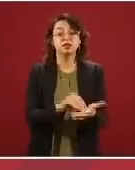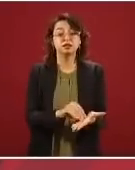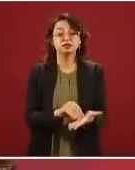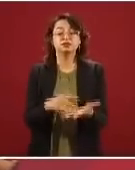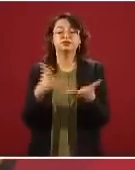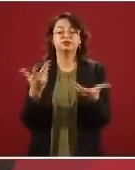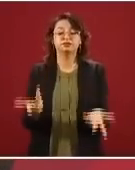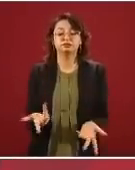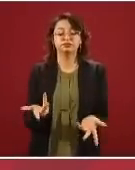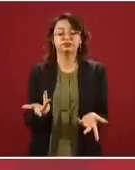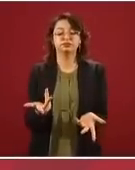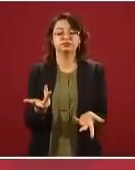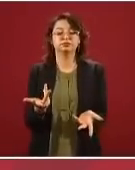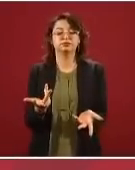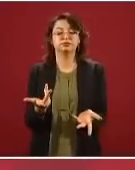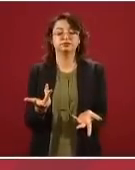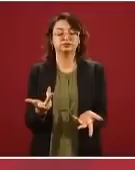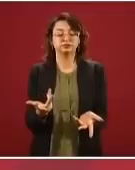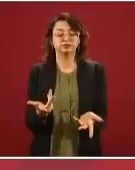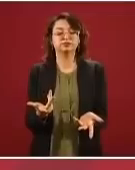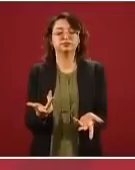al Servicio